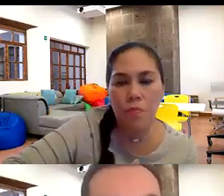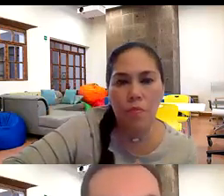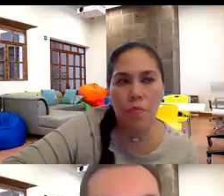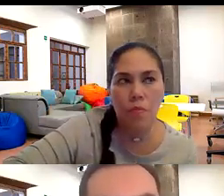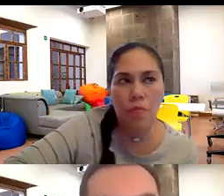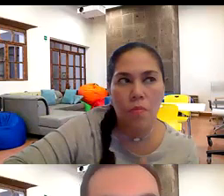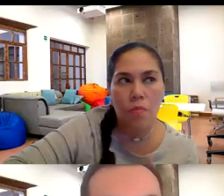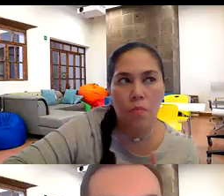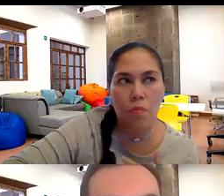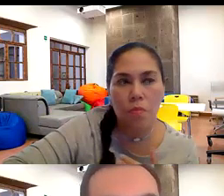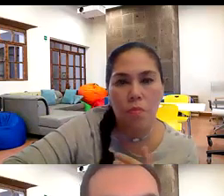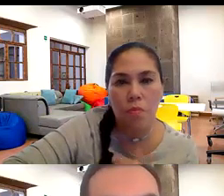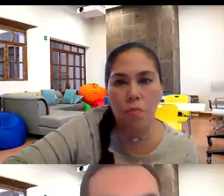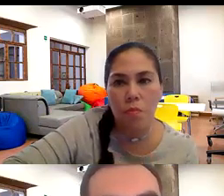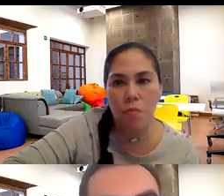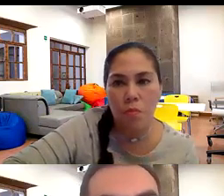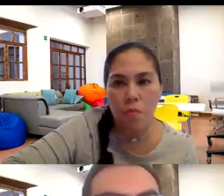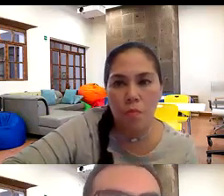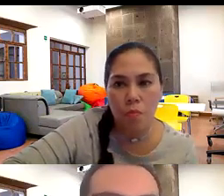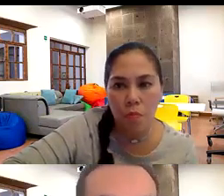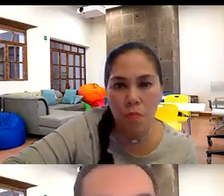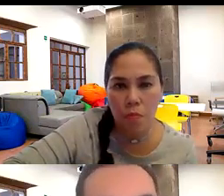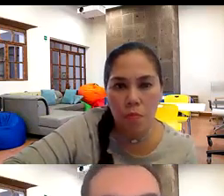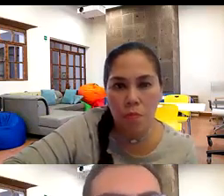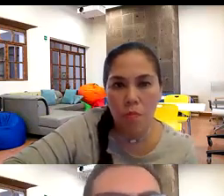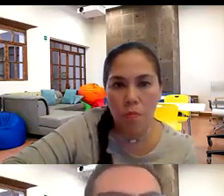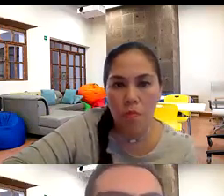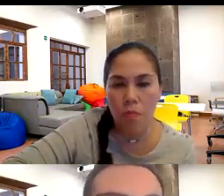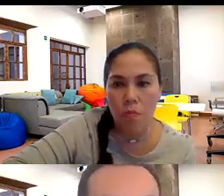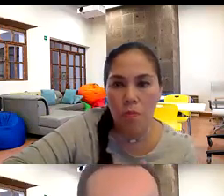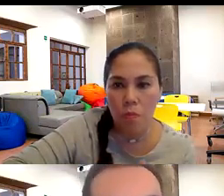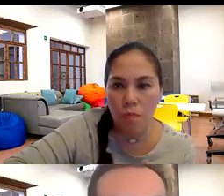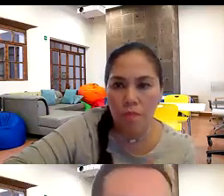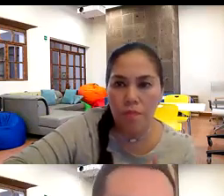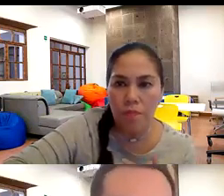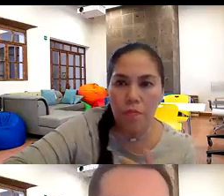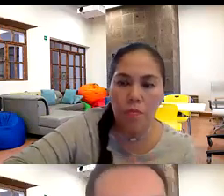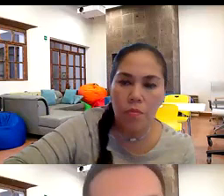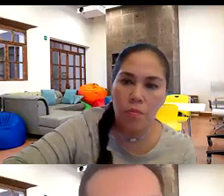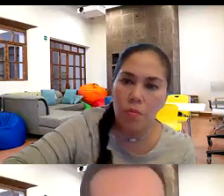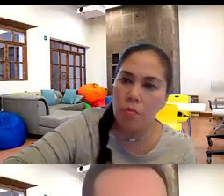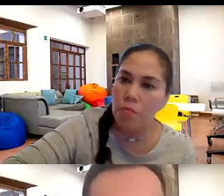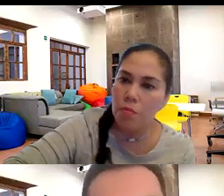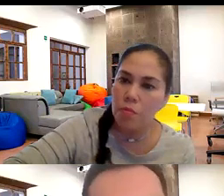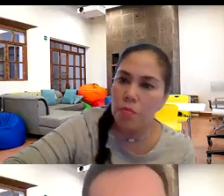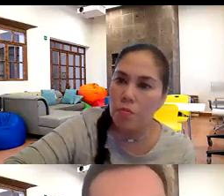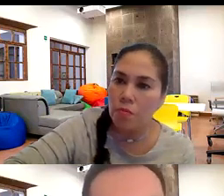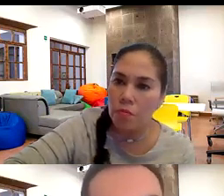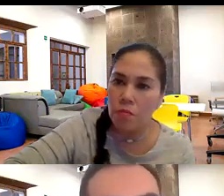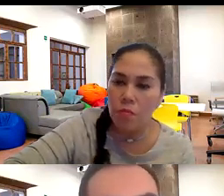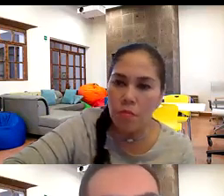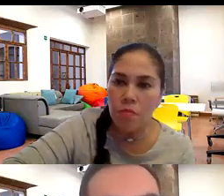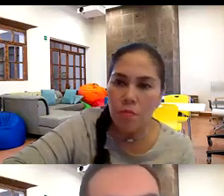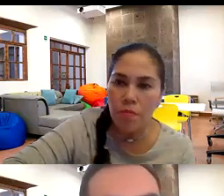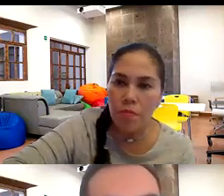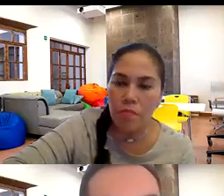nosotros trabajamos con socios formadores, ¿no?, que son organizaciones, empresas o comunidades por ahí